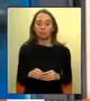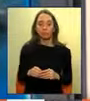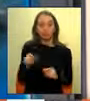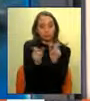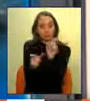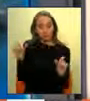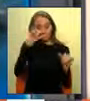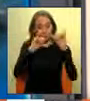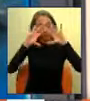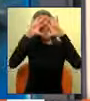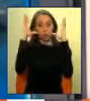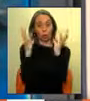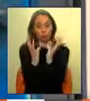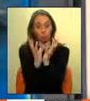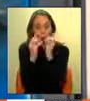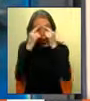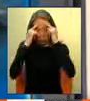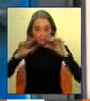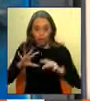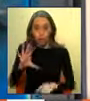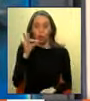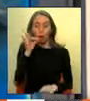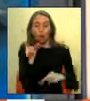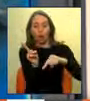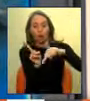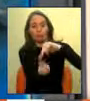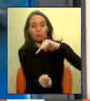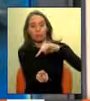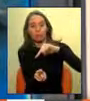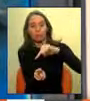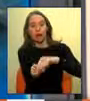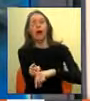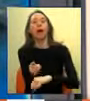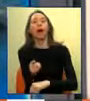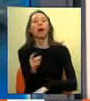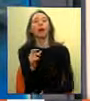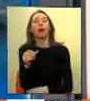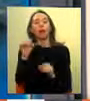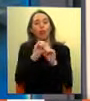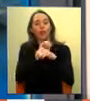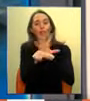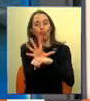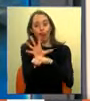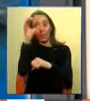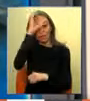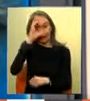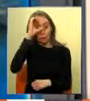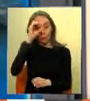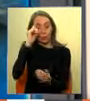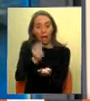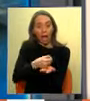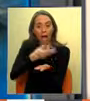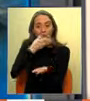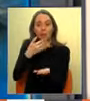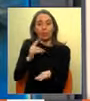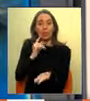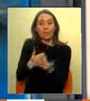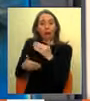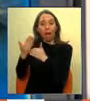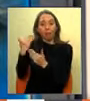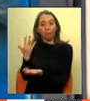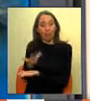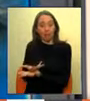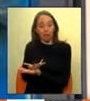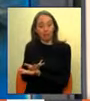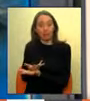Científicos de todo el mundo se han esforzado por encontrar la cura al COVID-19. Para eso, por ejemplo, han buscado en medicamentos ya existentes. Es lo que ocurre